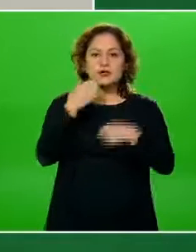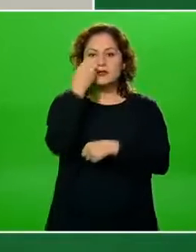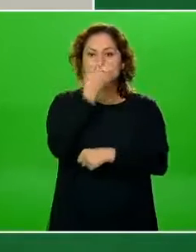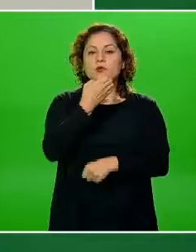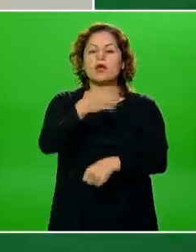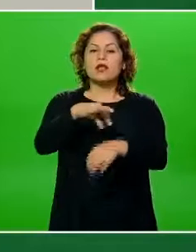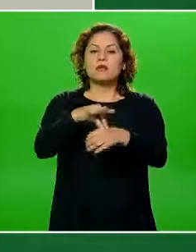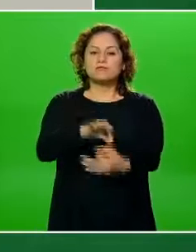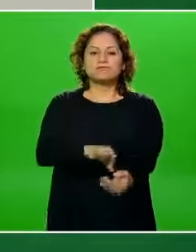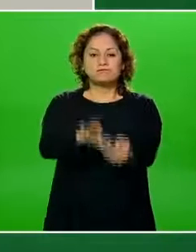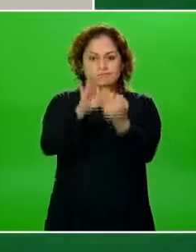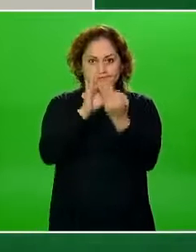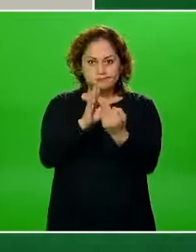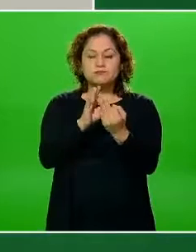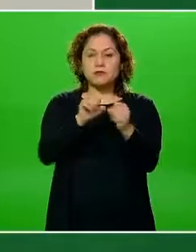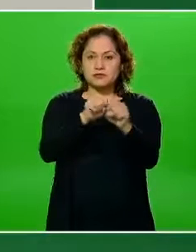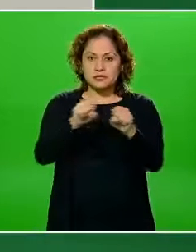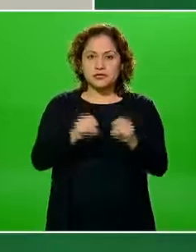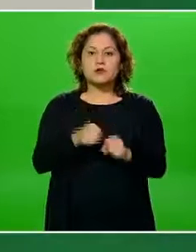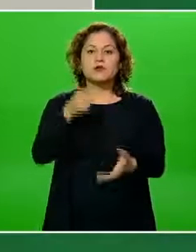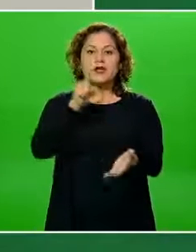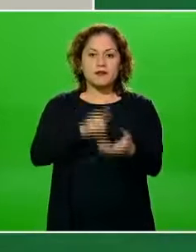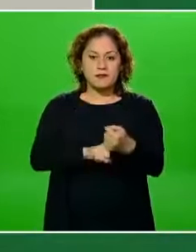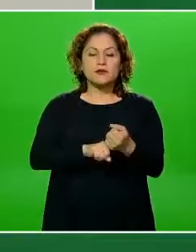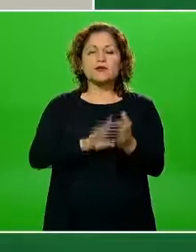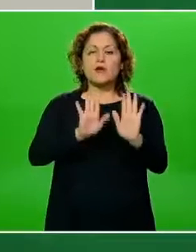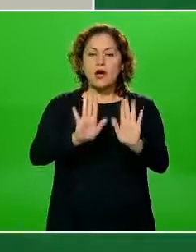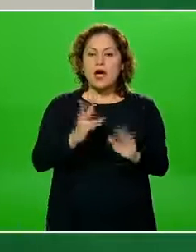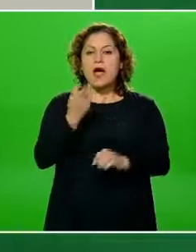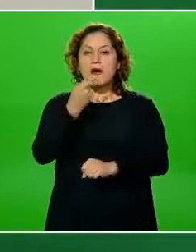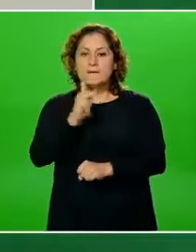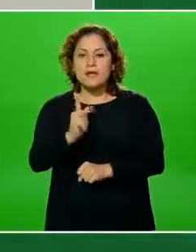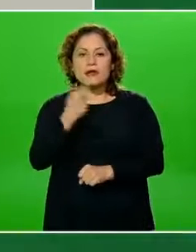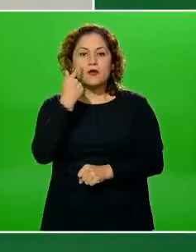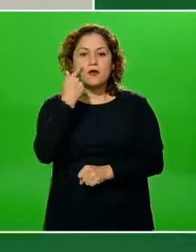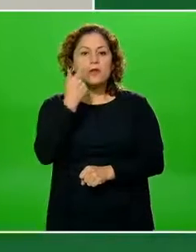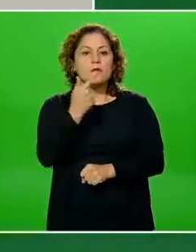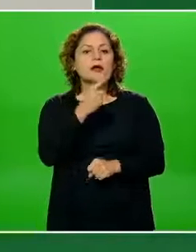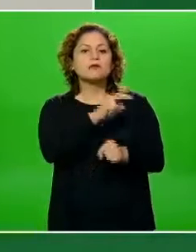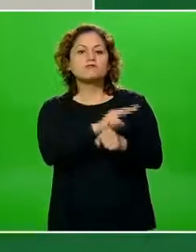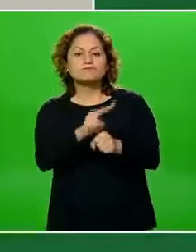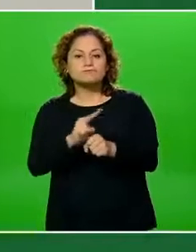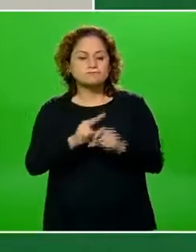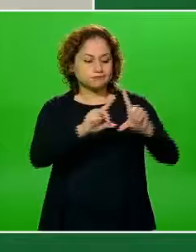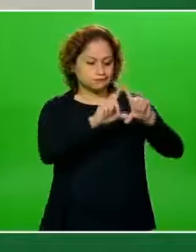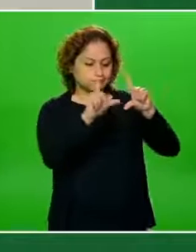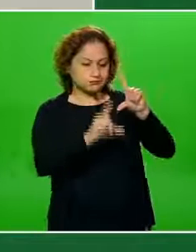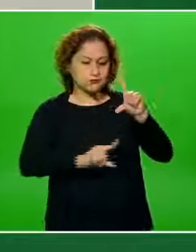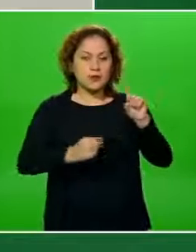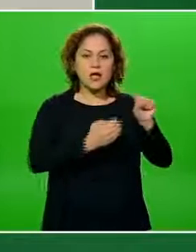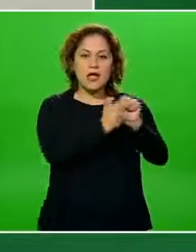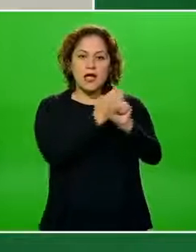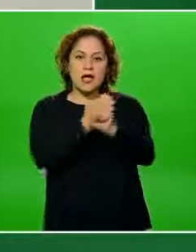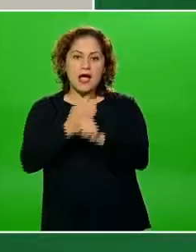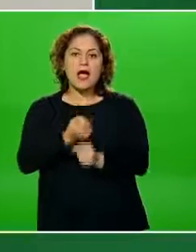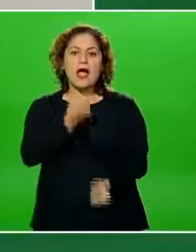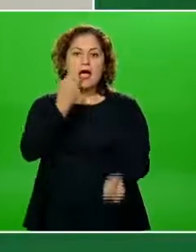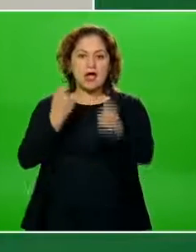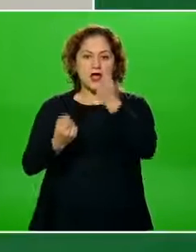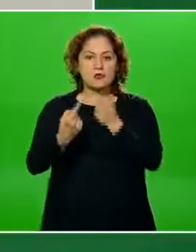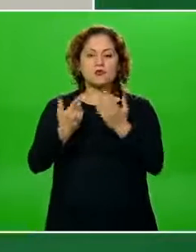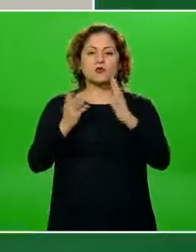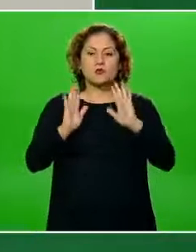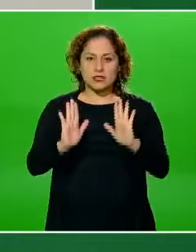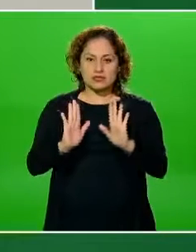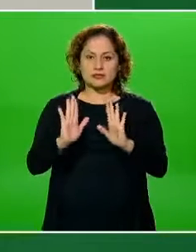seguro, algunas o varias entidades federativas antes de que termine el ciclo escolar 2021. Entonces, por lo pronto